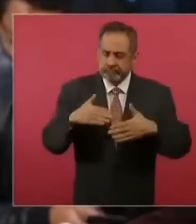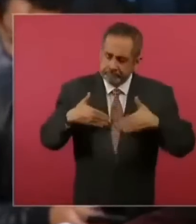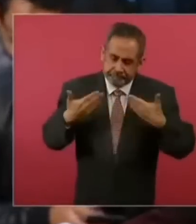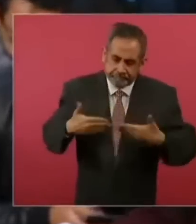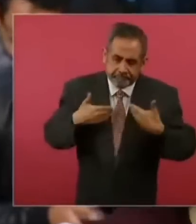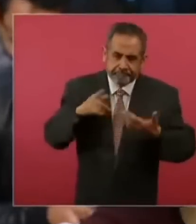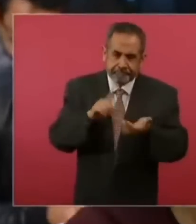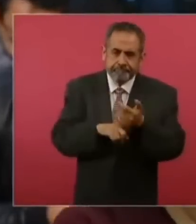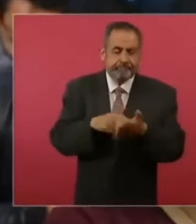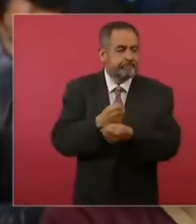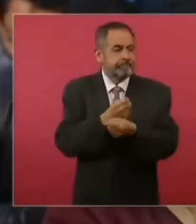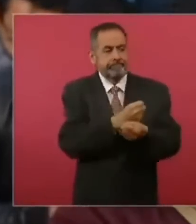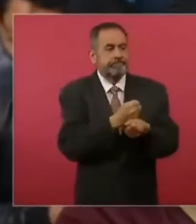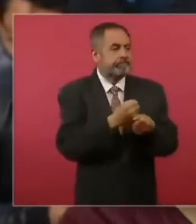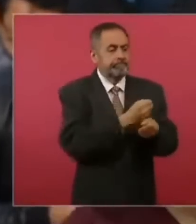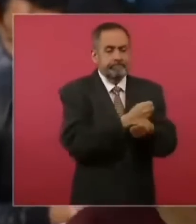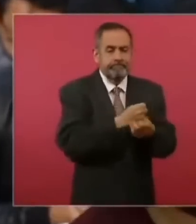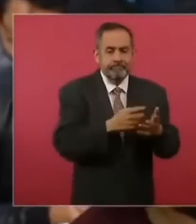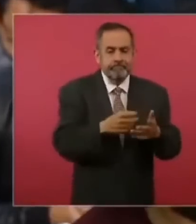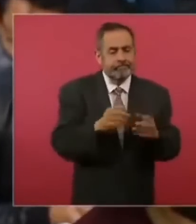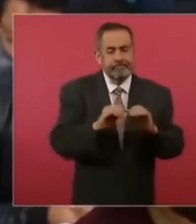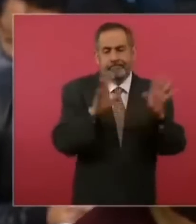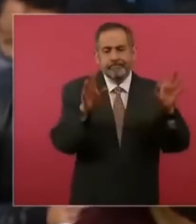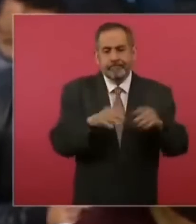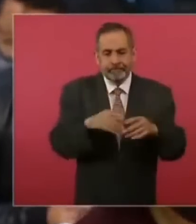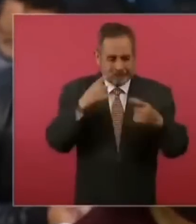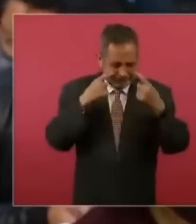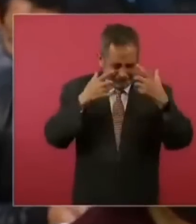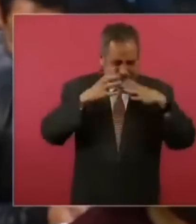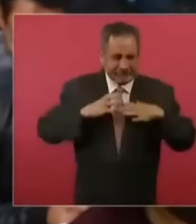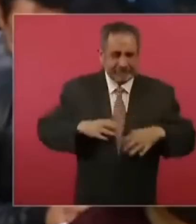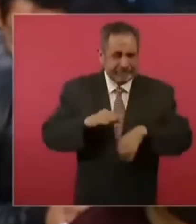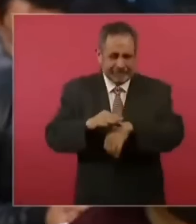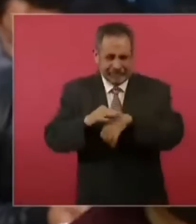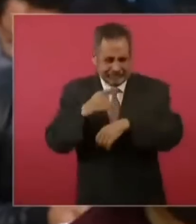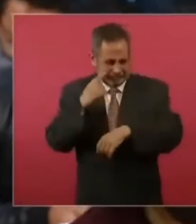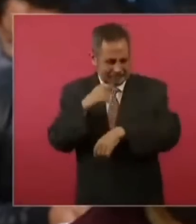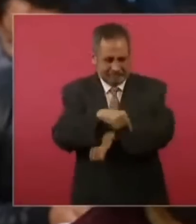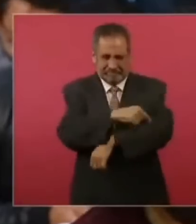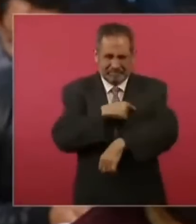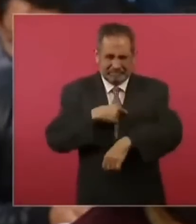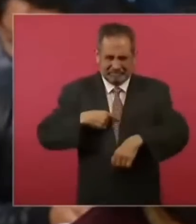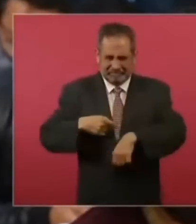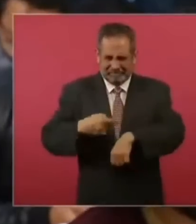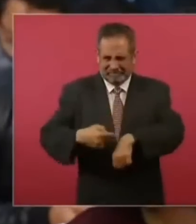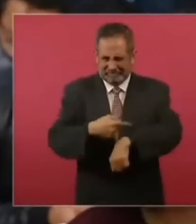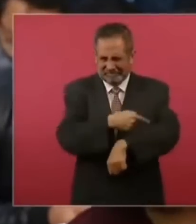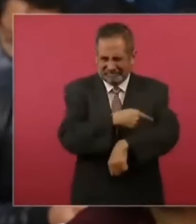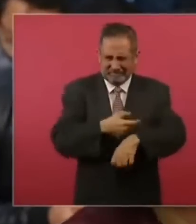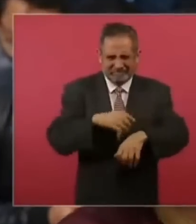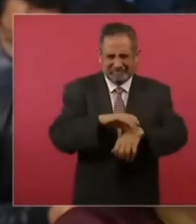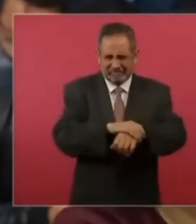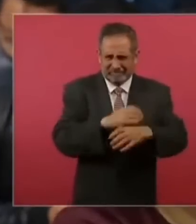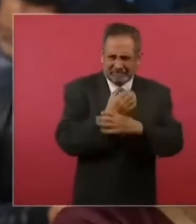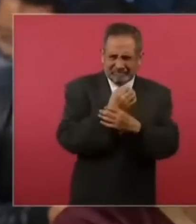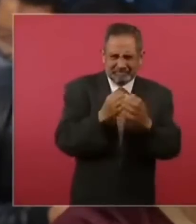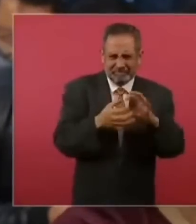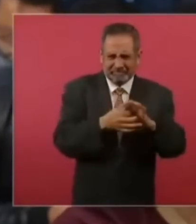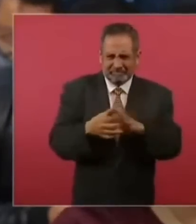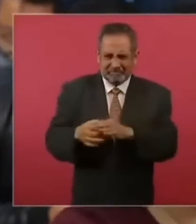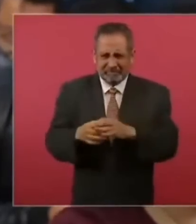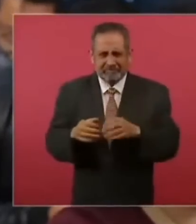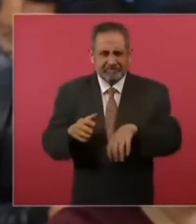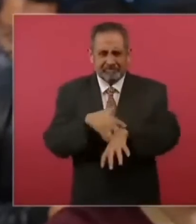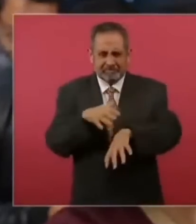confiesan que las tenían privadas de su libertad, era evidente los signos de tortura, las marcas que las tenían encadenadas de